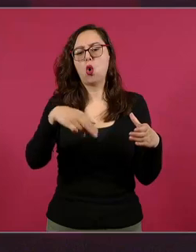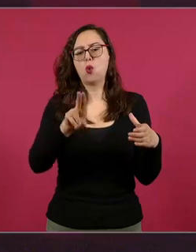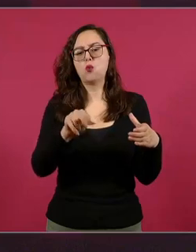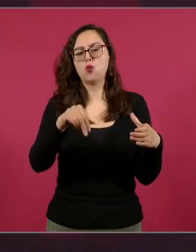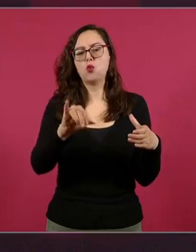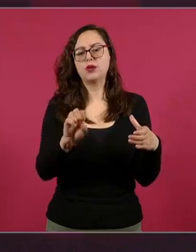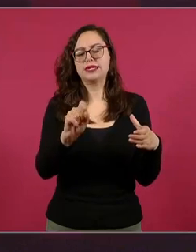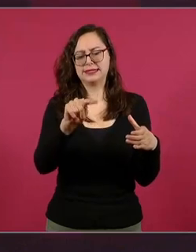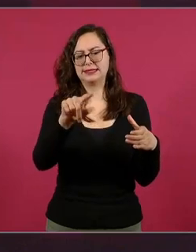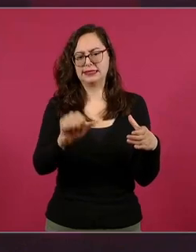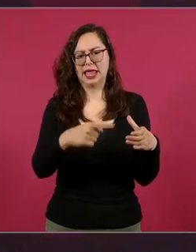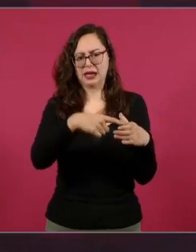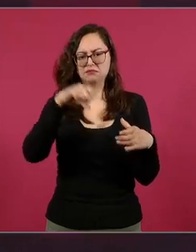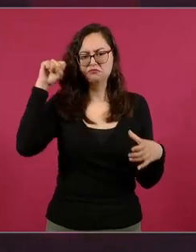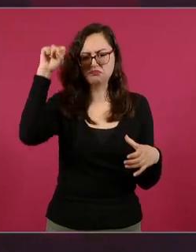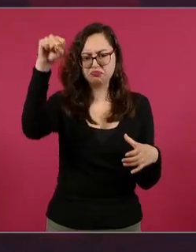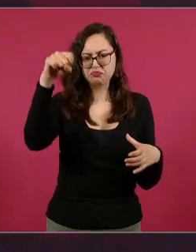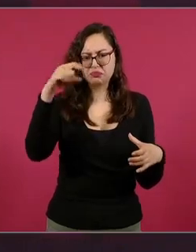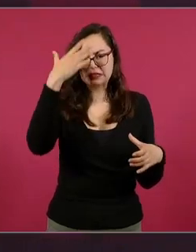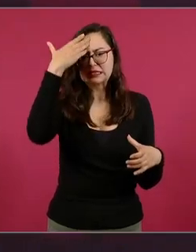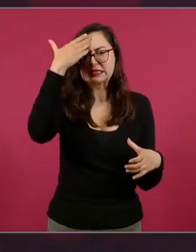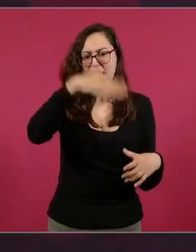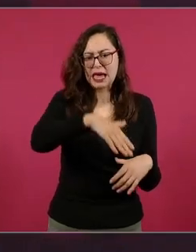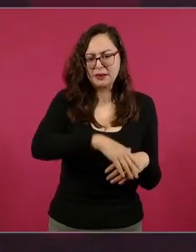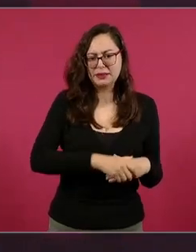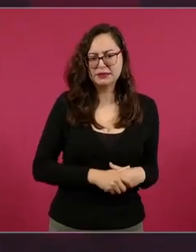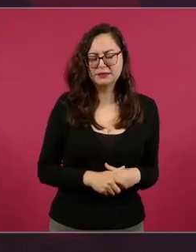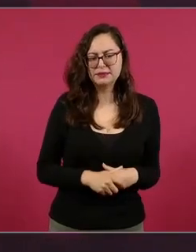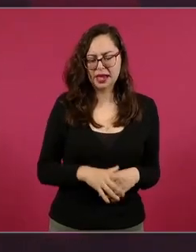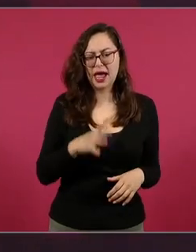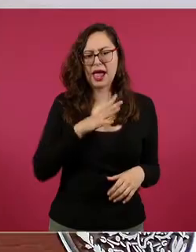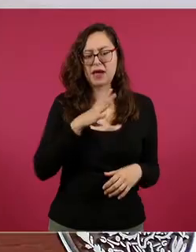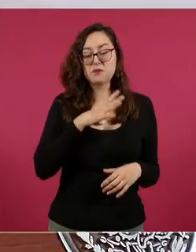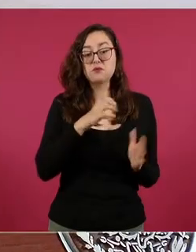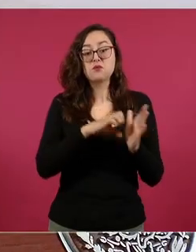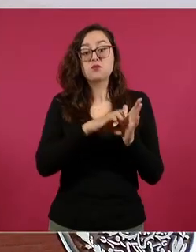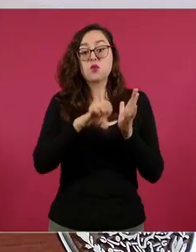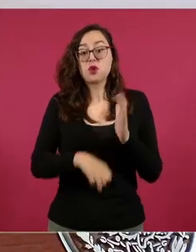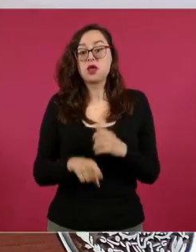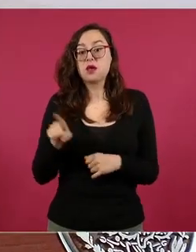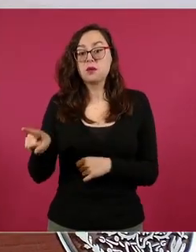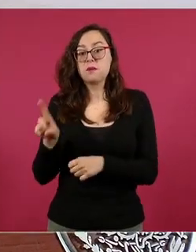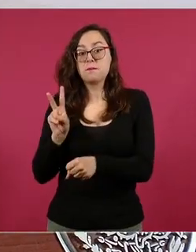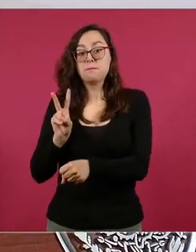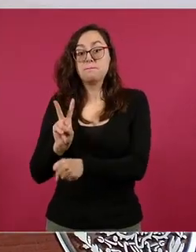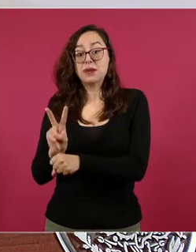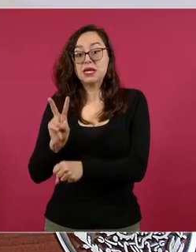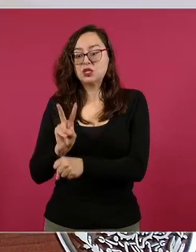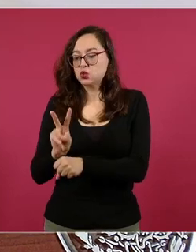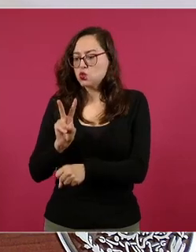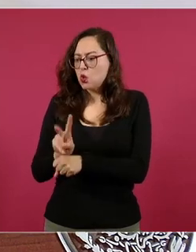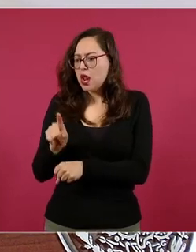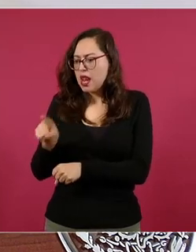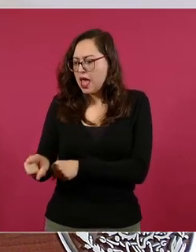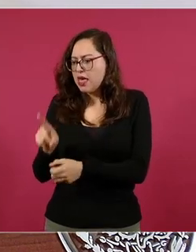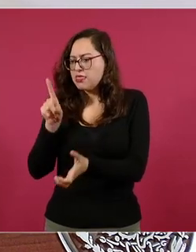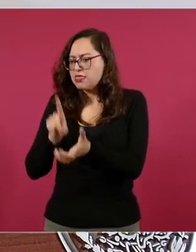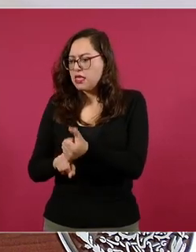Venezuela está a favor de la oposición.